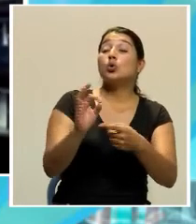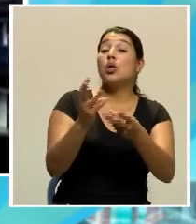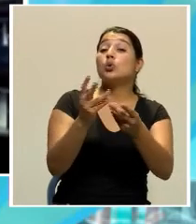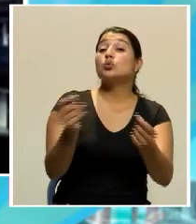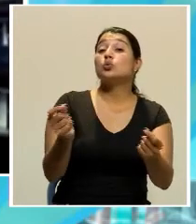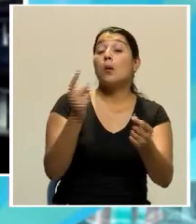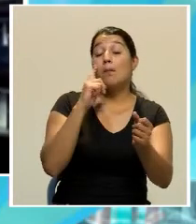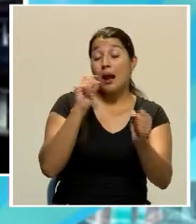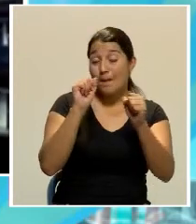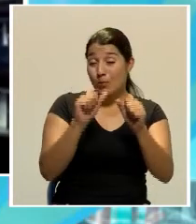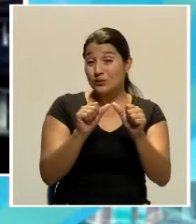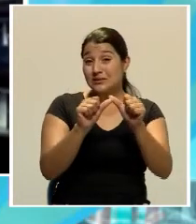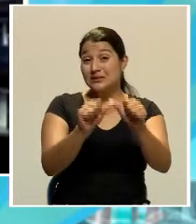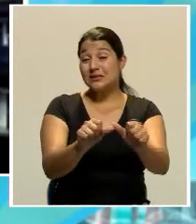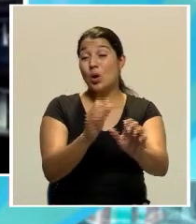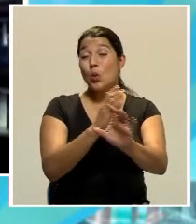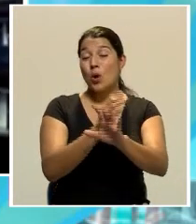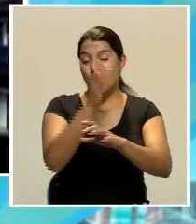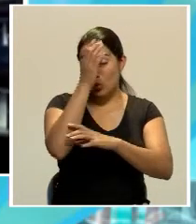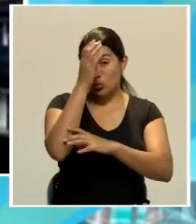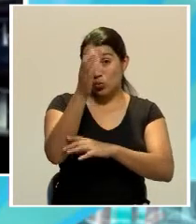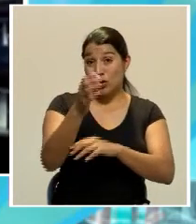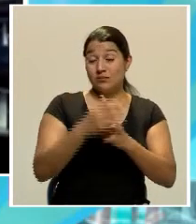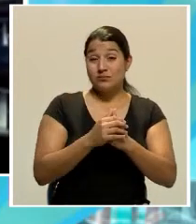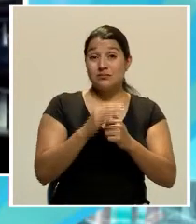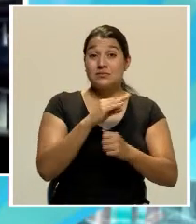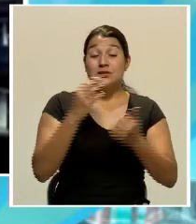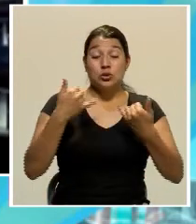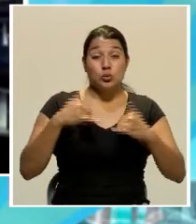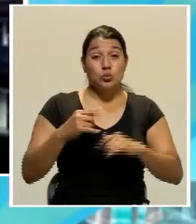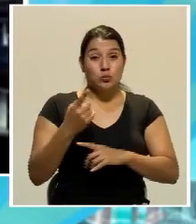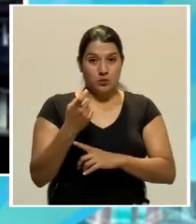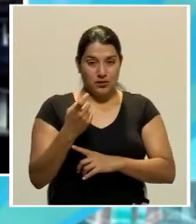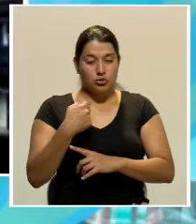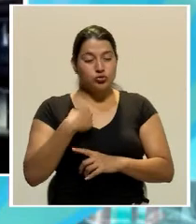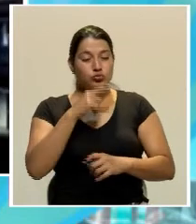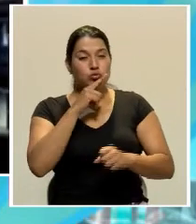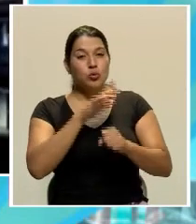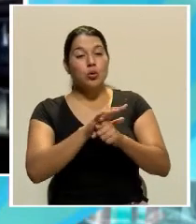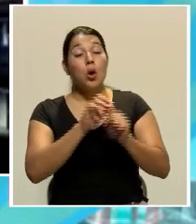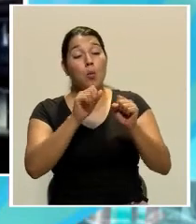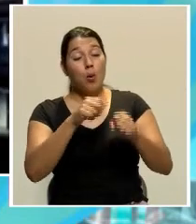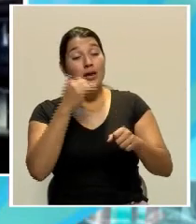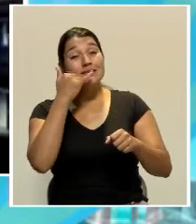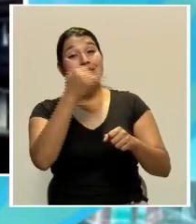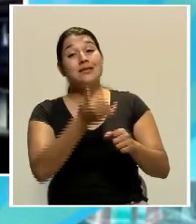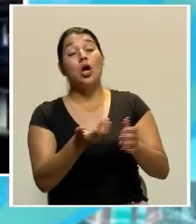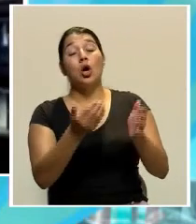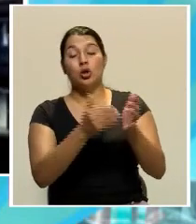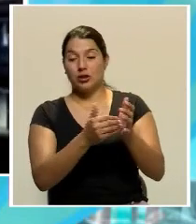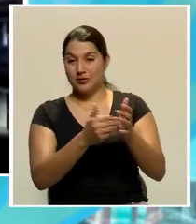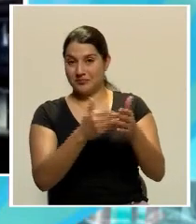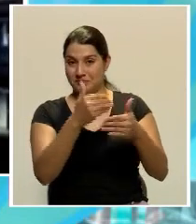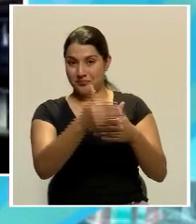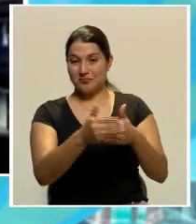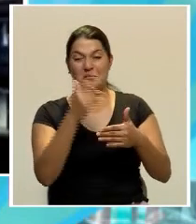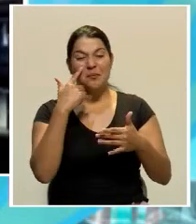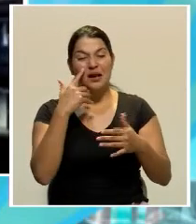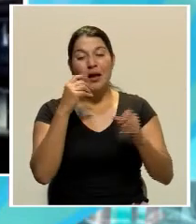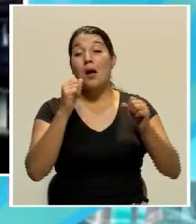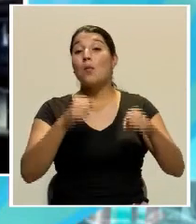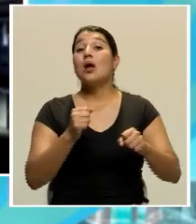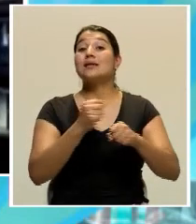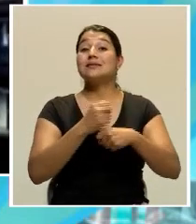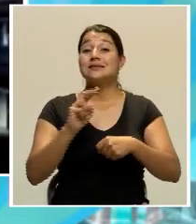para sostener la cultura. Y queda pendiente, y me comprometo a convocarlas nuevamente para hacer